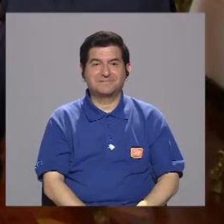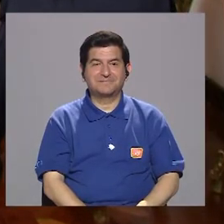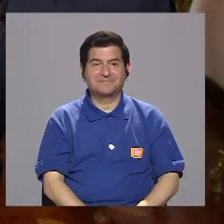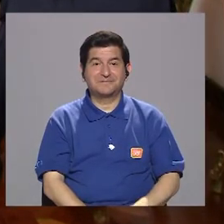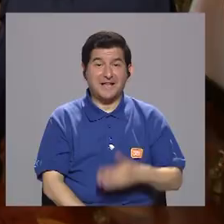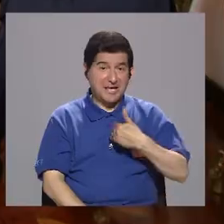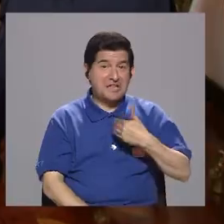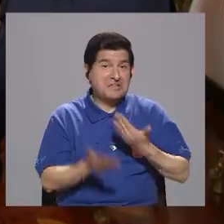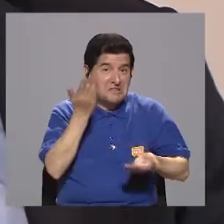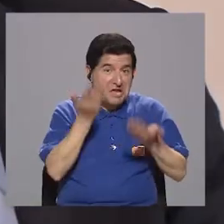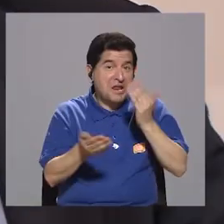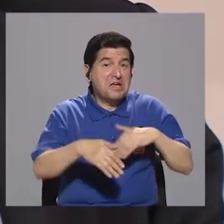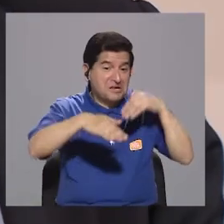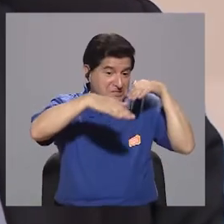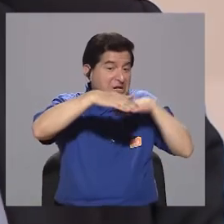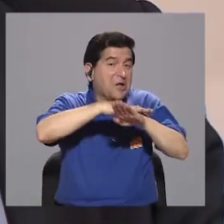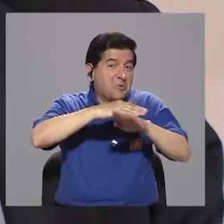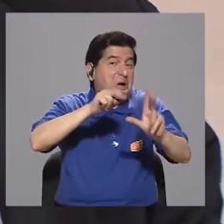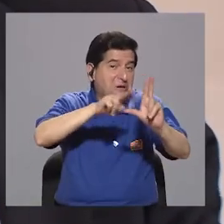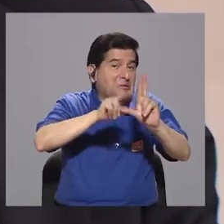tienen ahí la sillita.